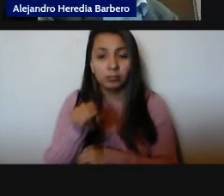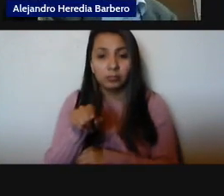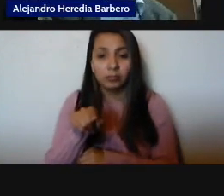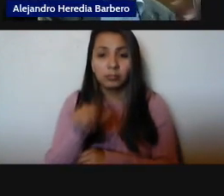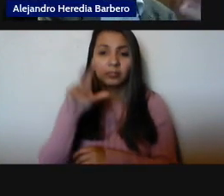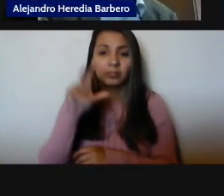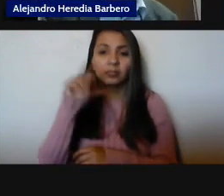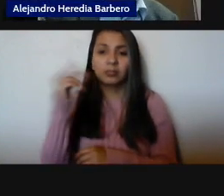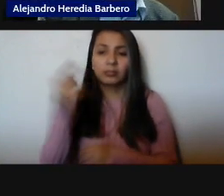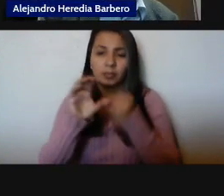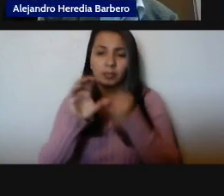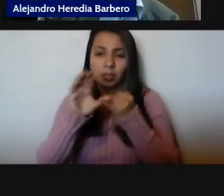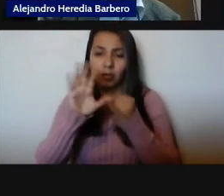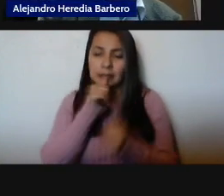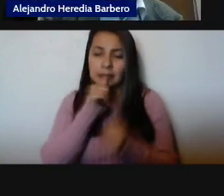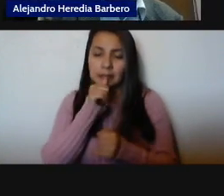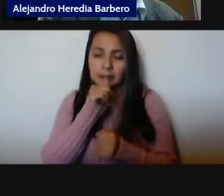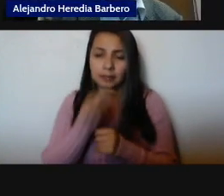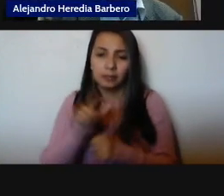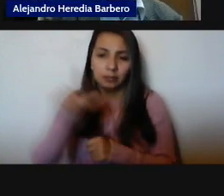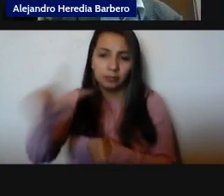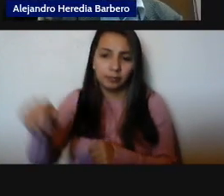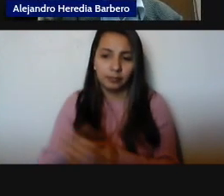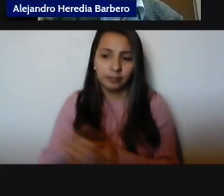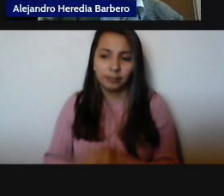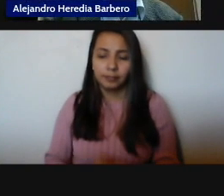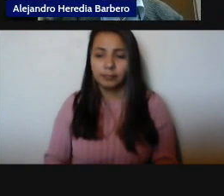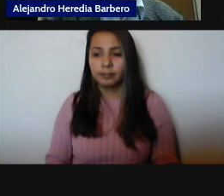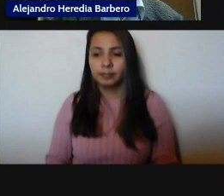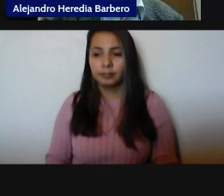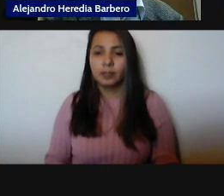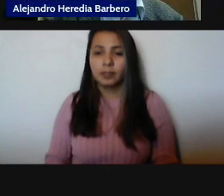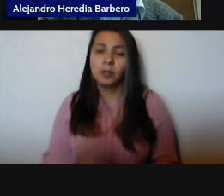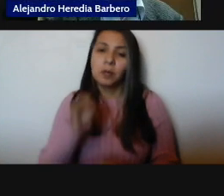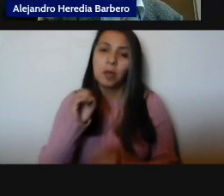sin necesidad de la maquinaria celular.